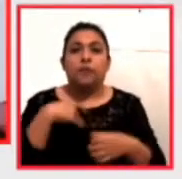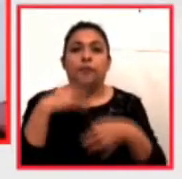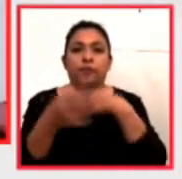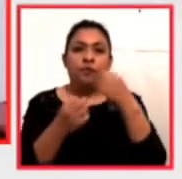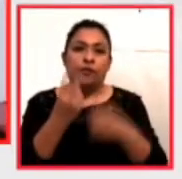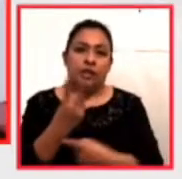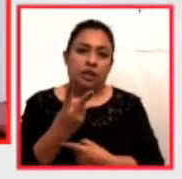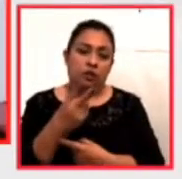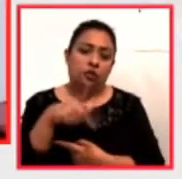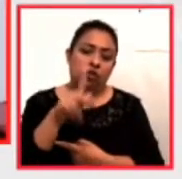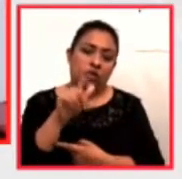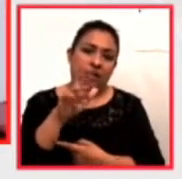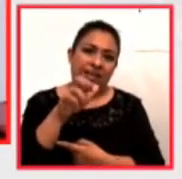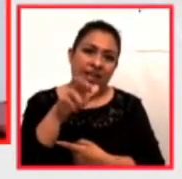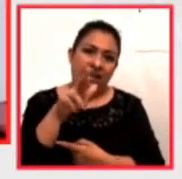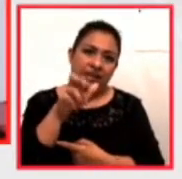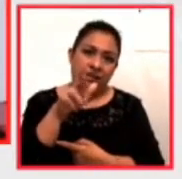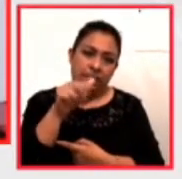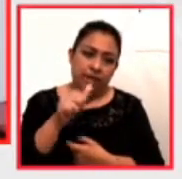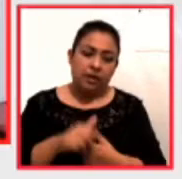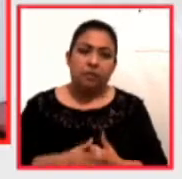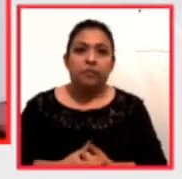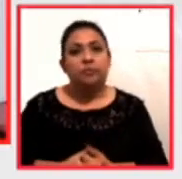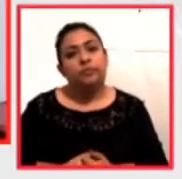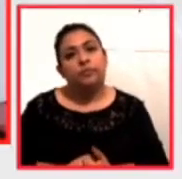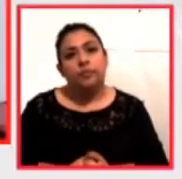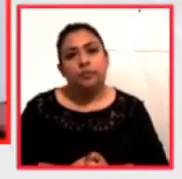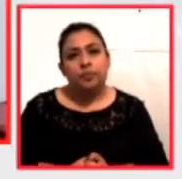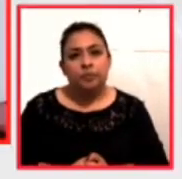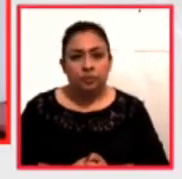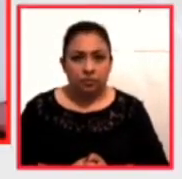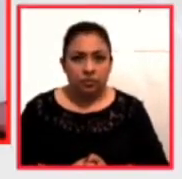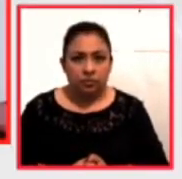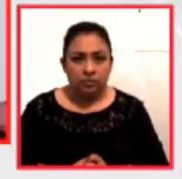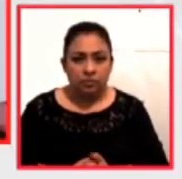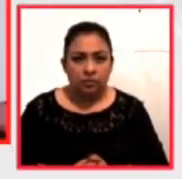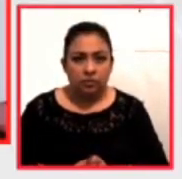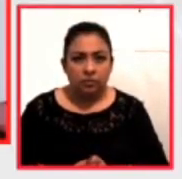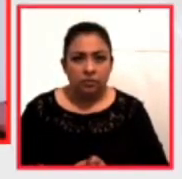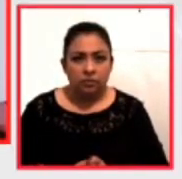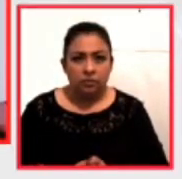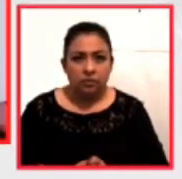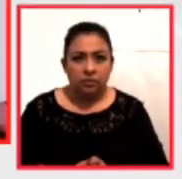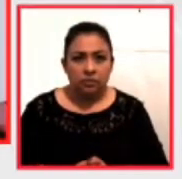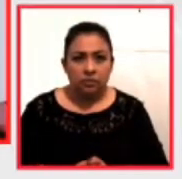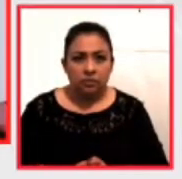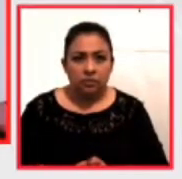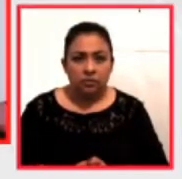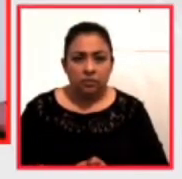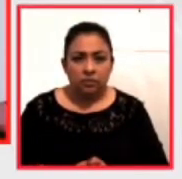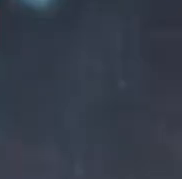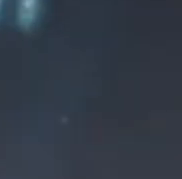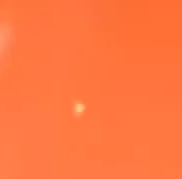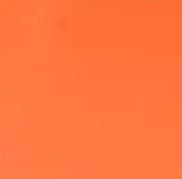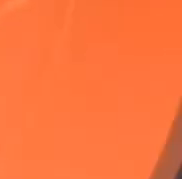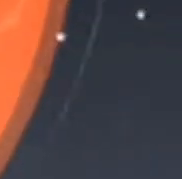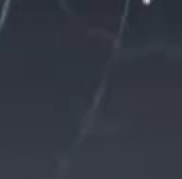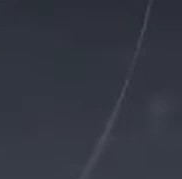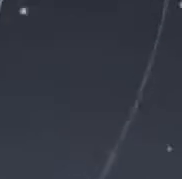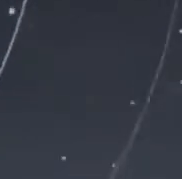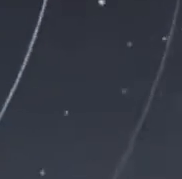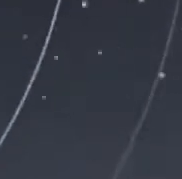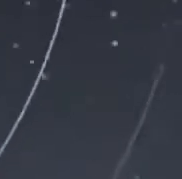22, Karen Rivera. Sí, es que quiero contarles un poema que escribí.